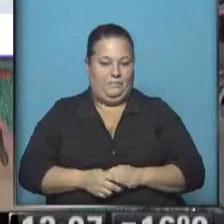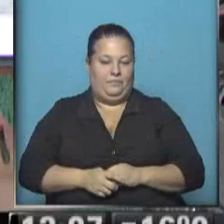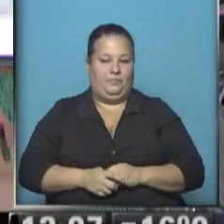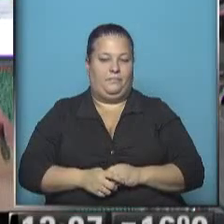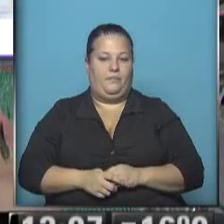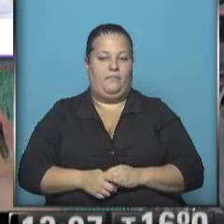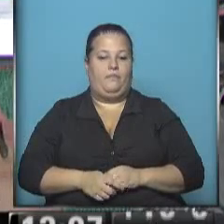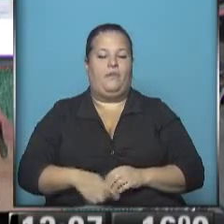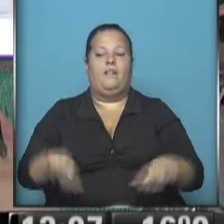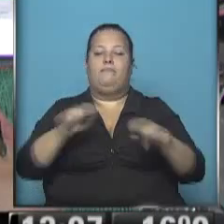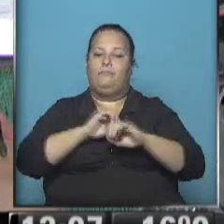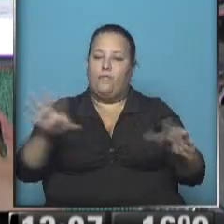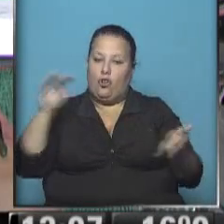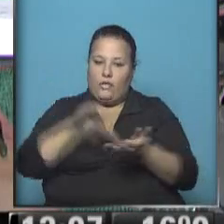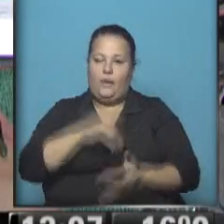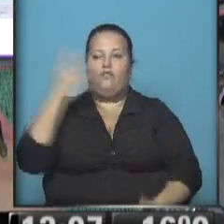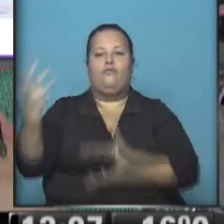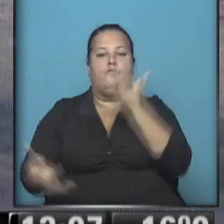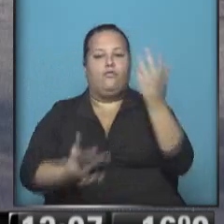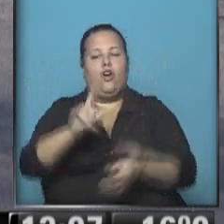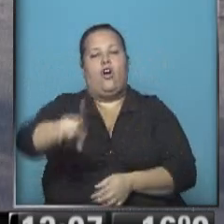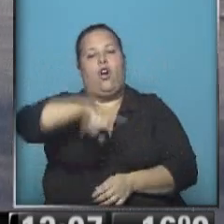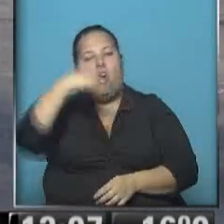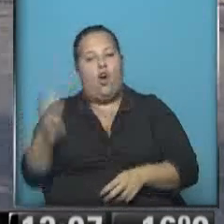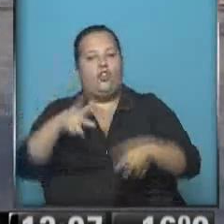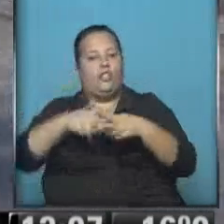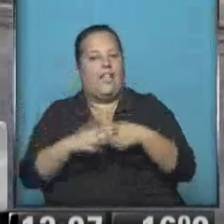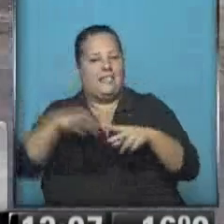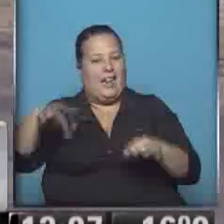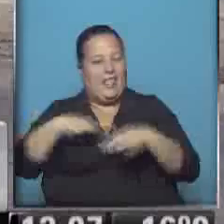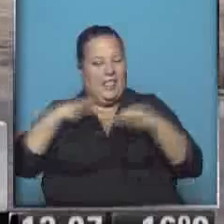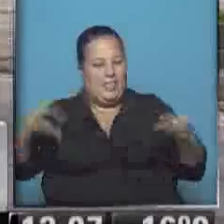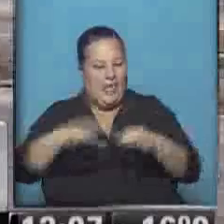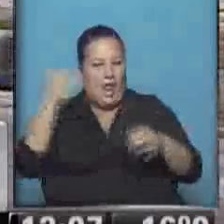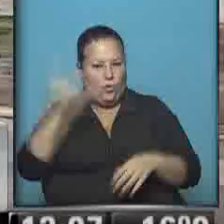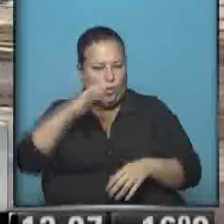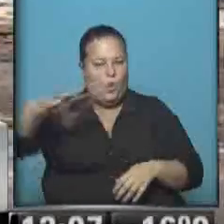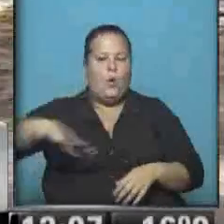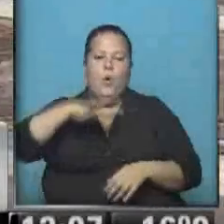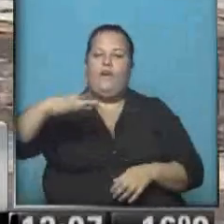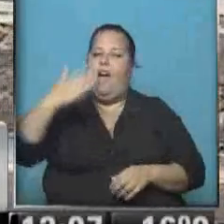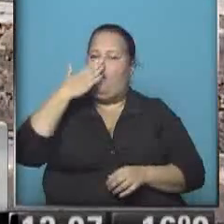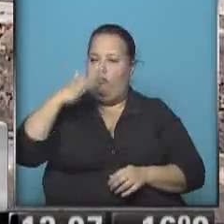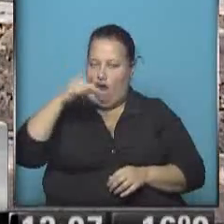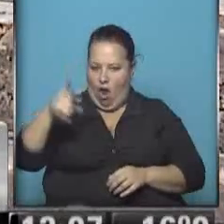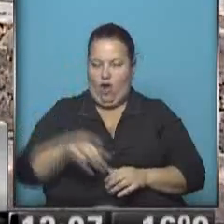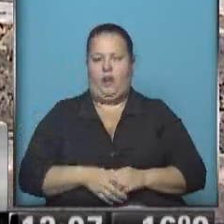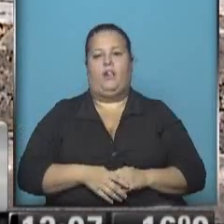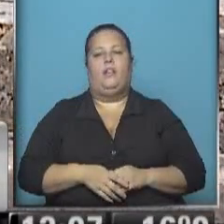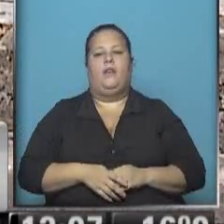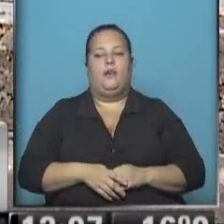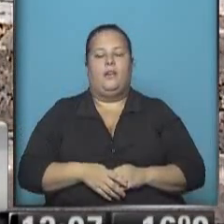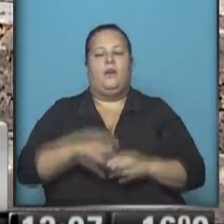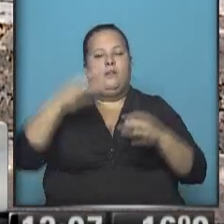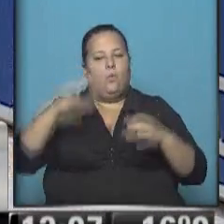una tragedia que se repite se incendio otro taller textil clandestino fue en el barrio porteño de flores ubicado